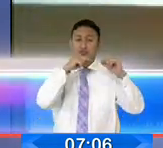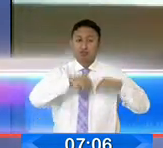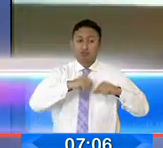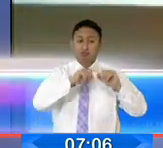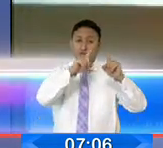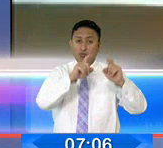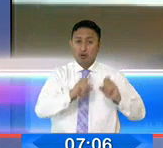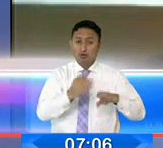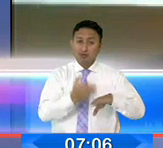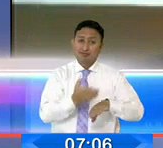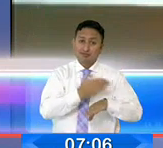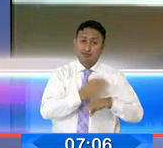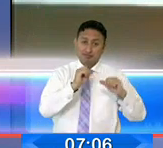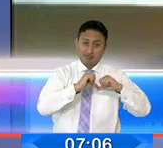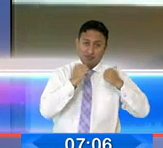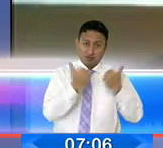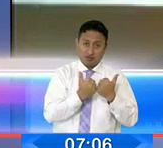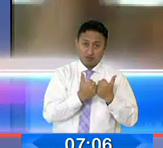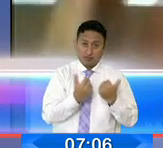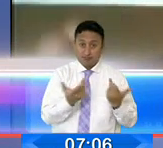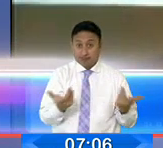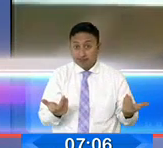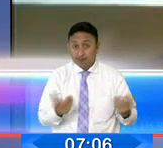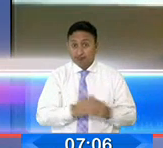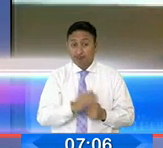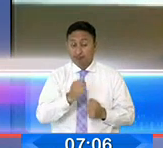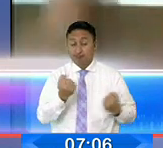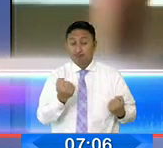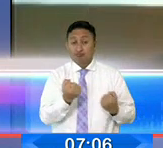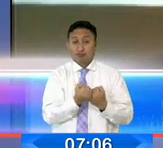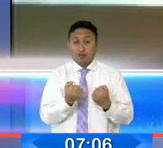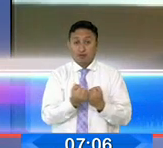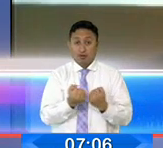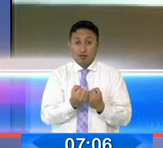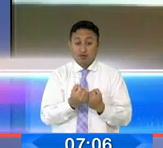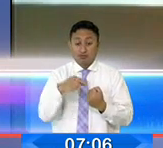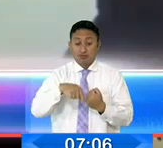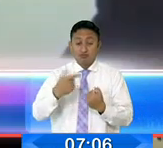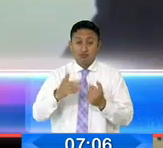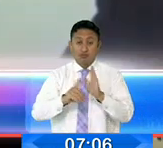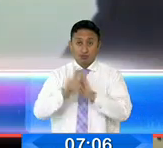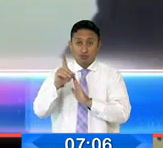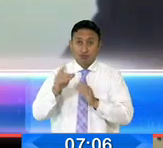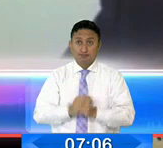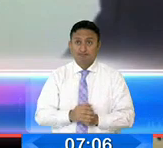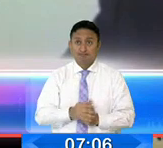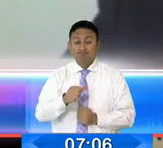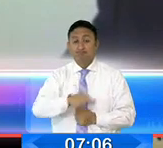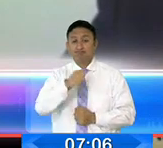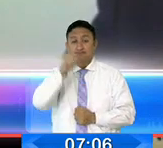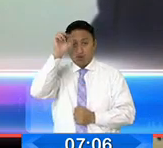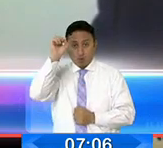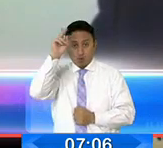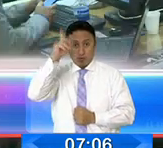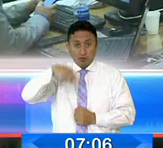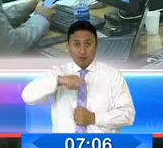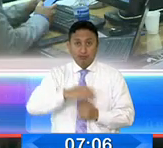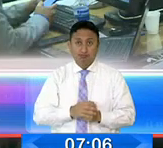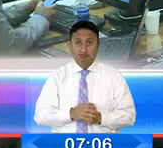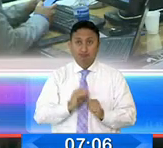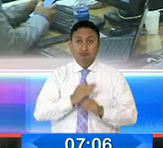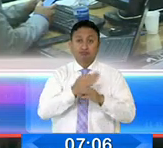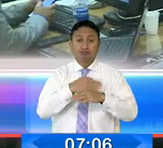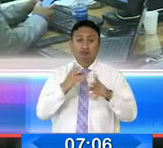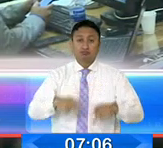consulta prelegislativa que obviamente apoyará muchísimo a nuestro desarrollo. Entre otros criterios señalaron además que